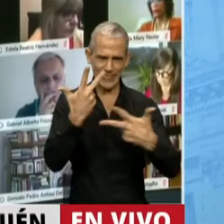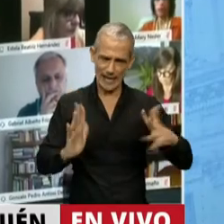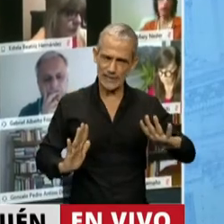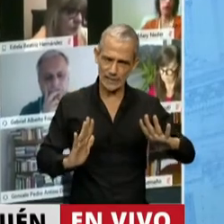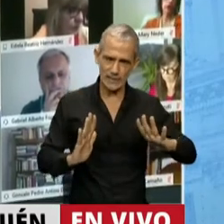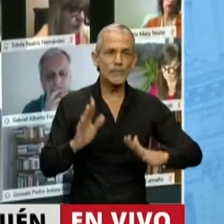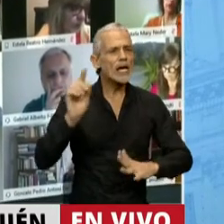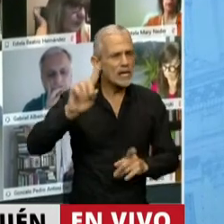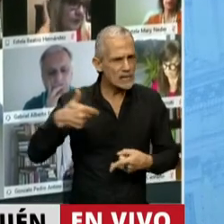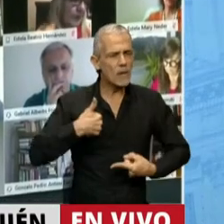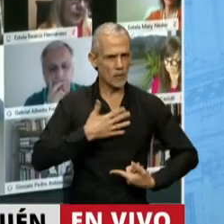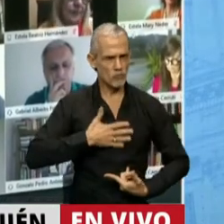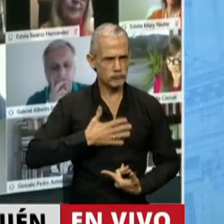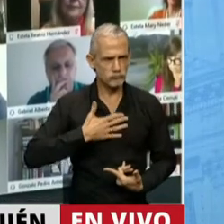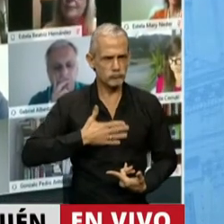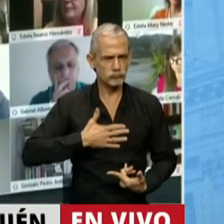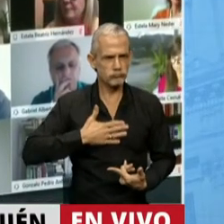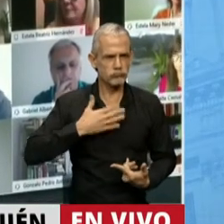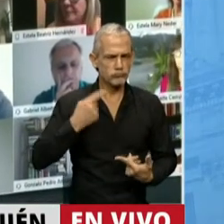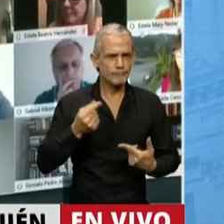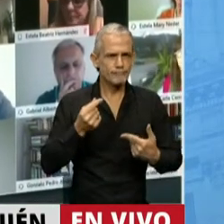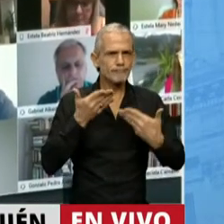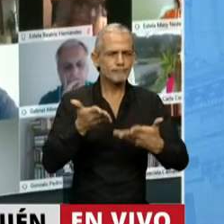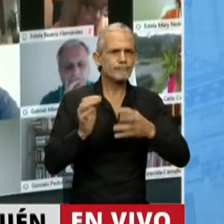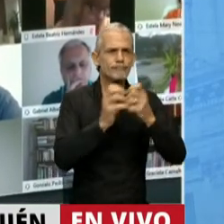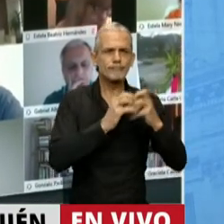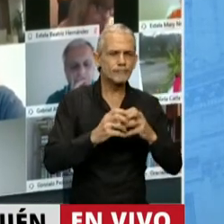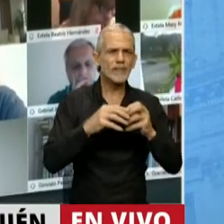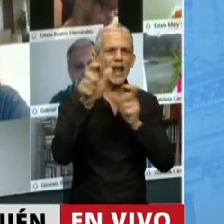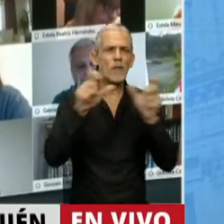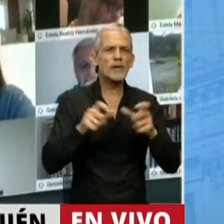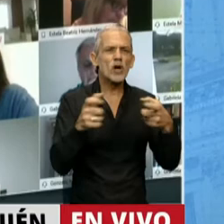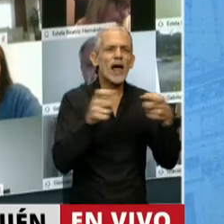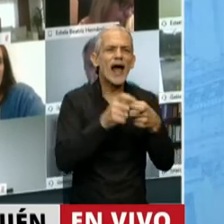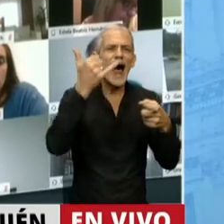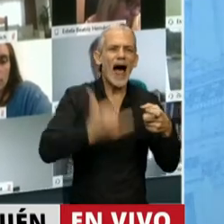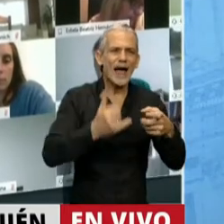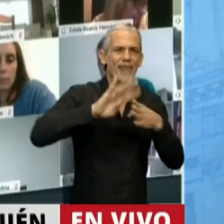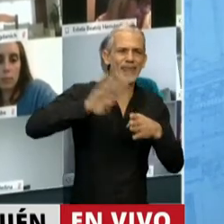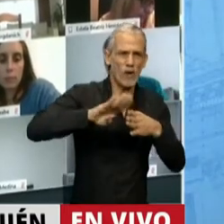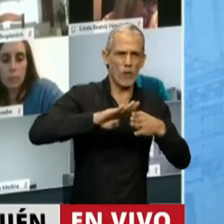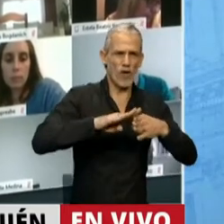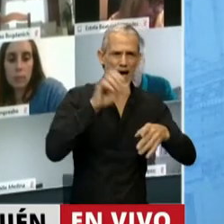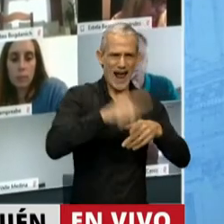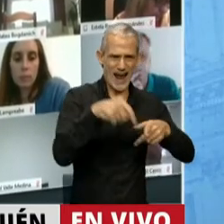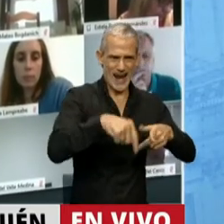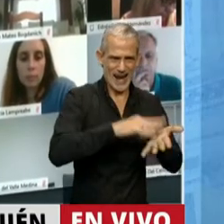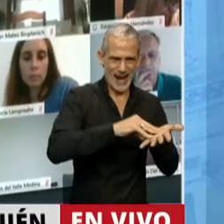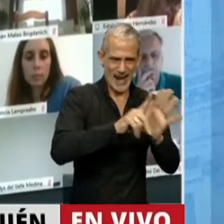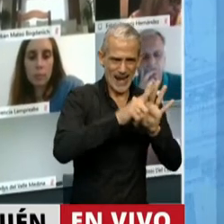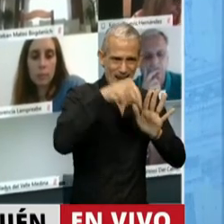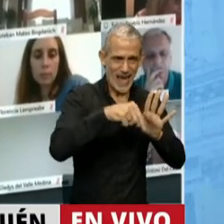También celebro que demos un tratamiento similar a los tenedores de deuda local y que estemos avanzando en